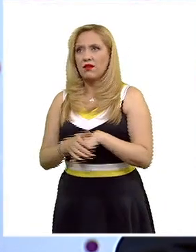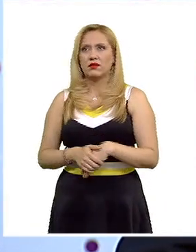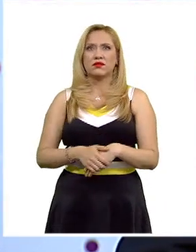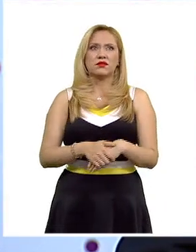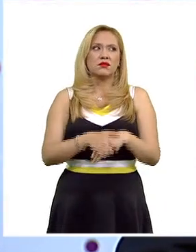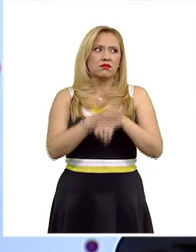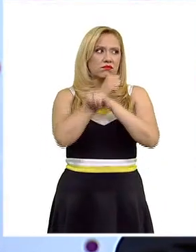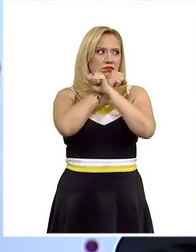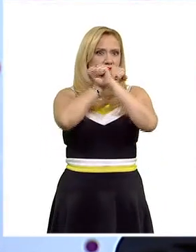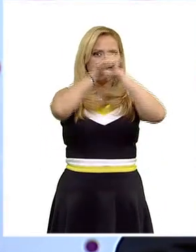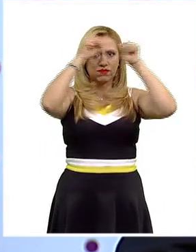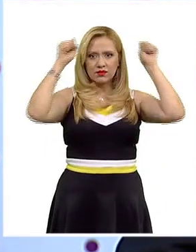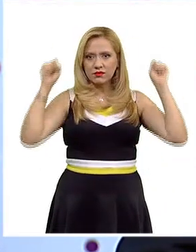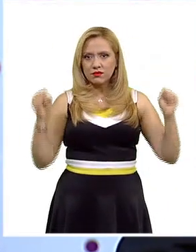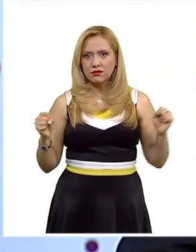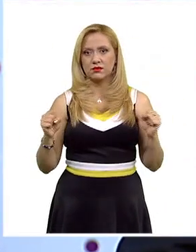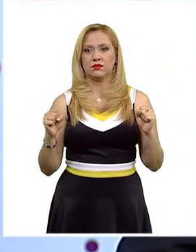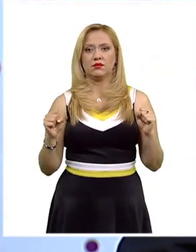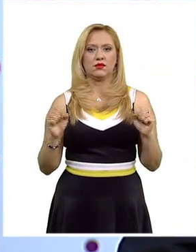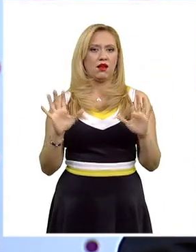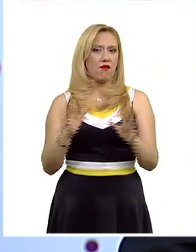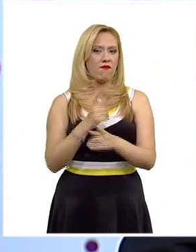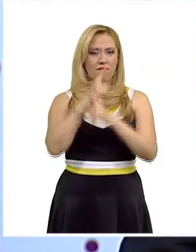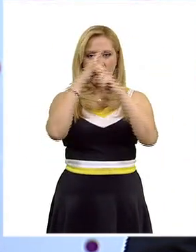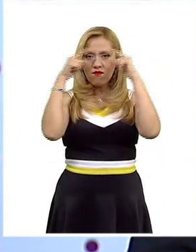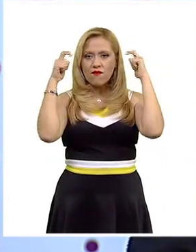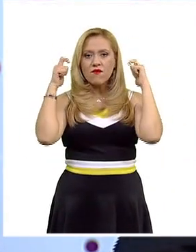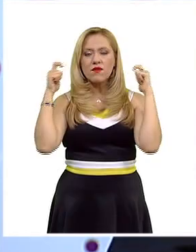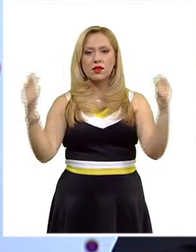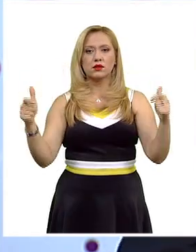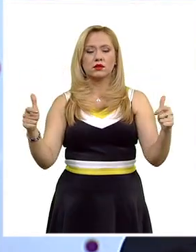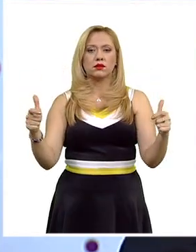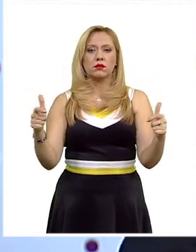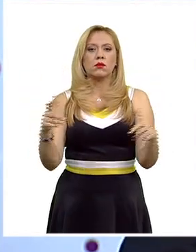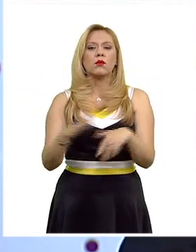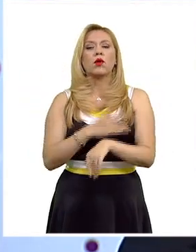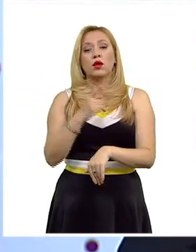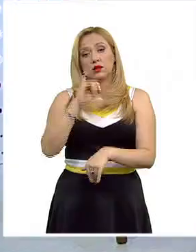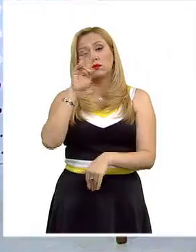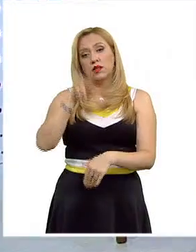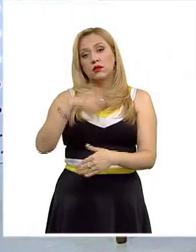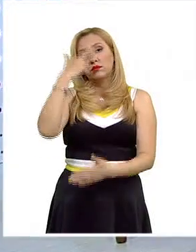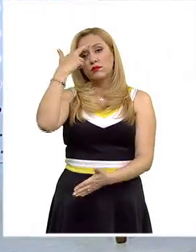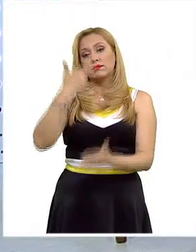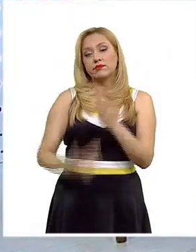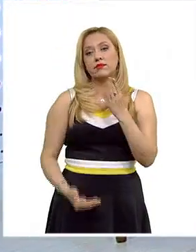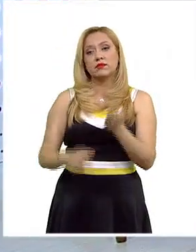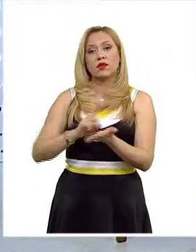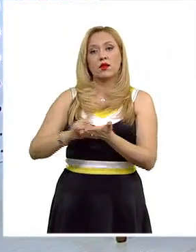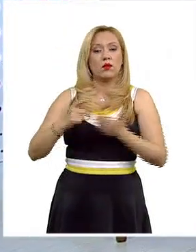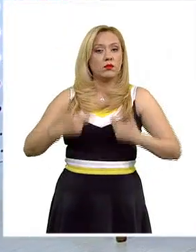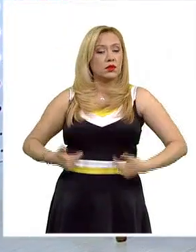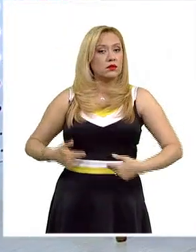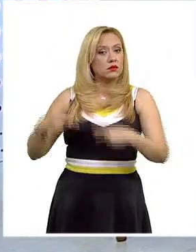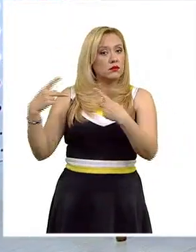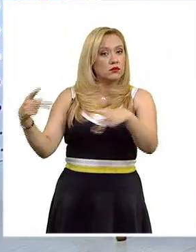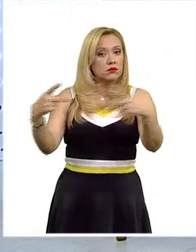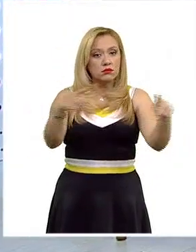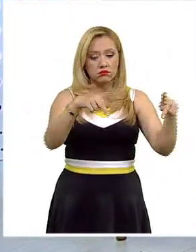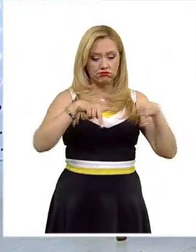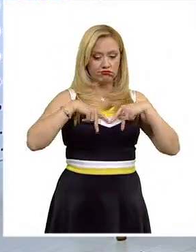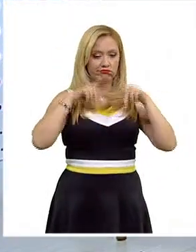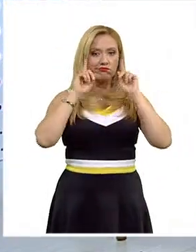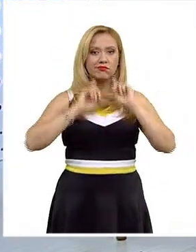vida. Y yo creo que sí se puede considerar una violación de derechos humanos porque hay una responsabilidad del Estado de garantizar que vivamos